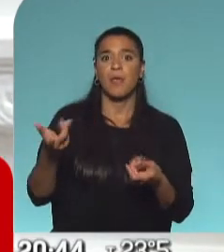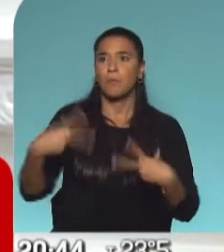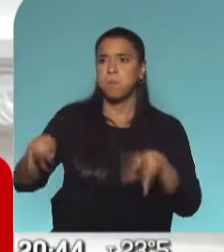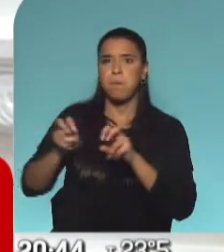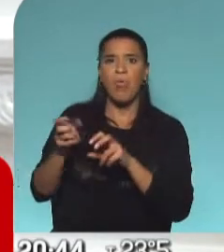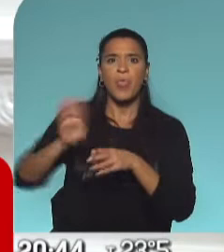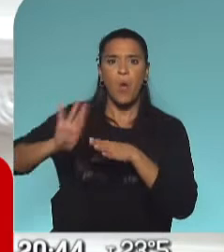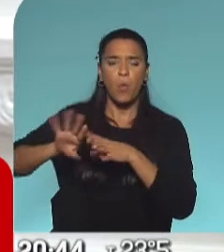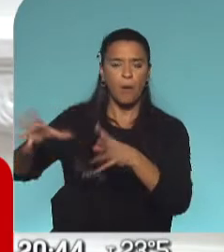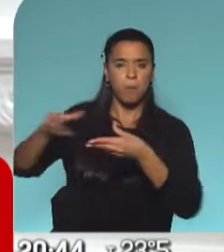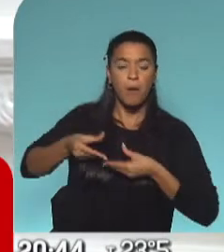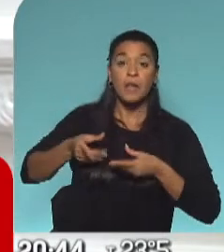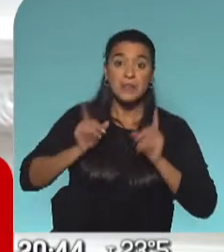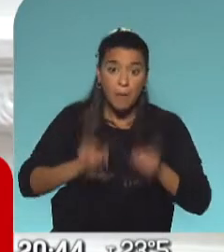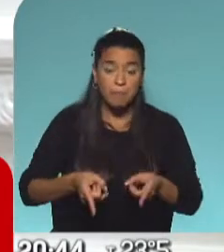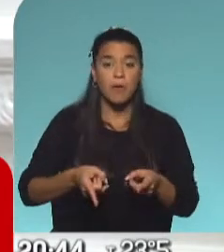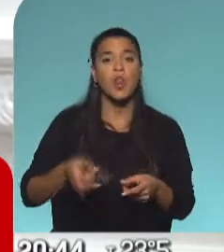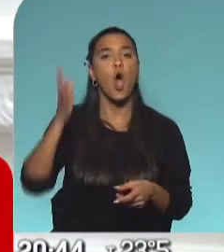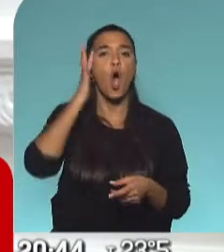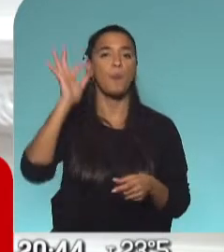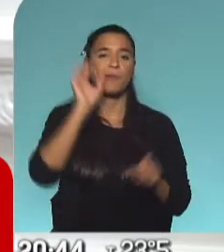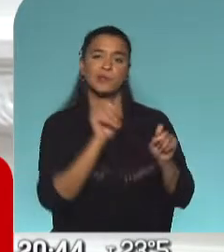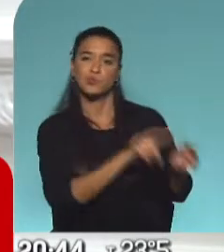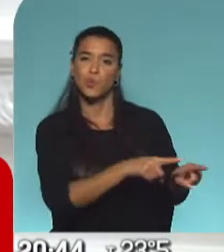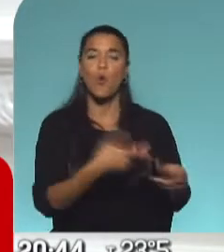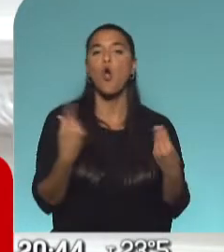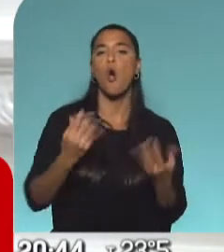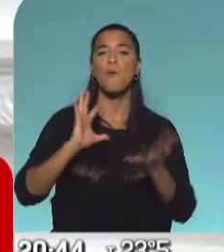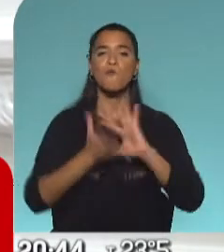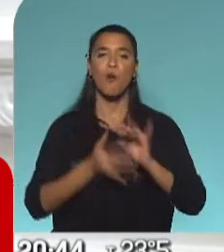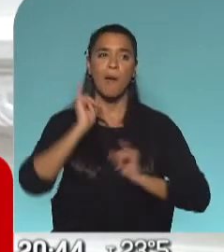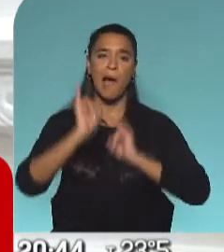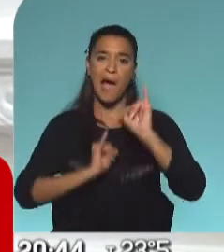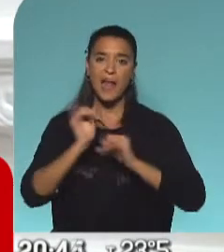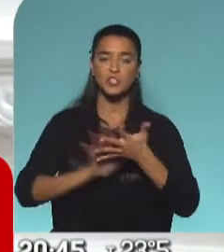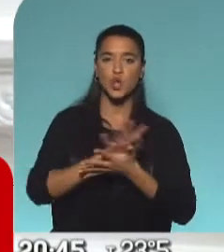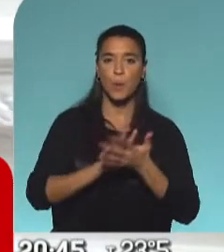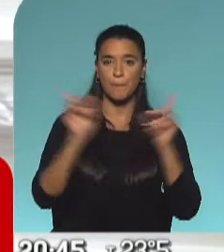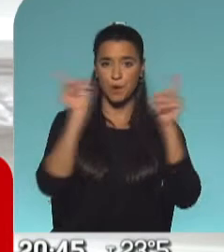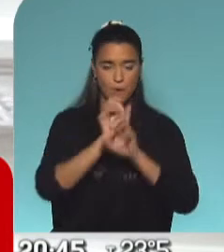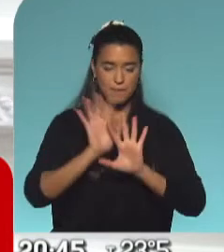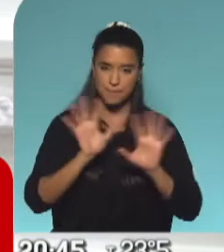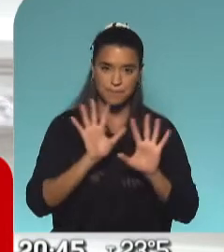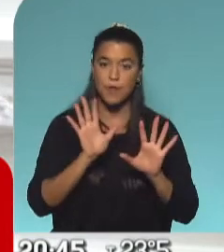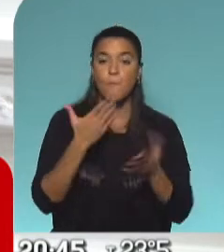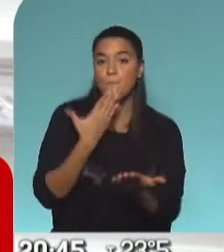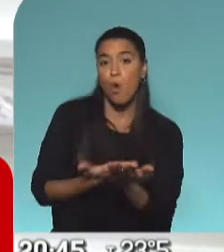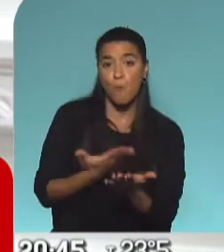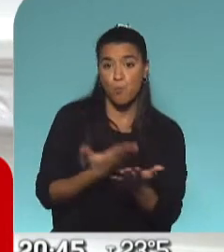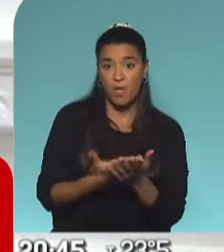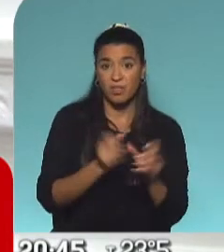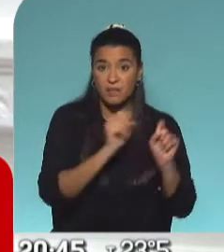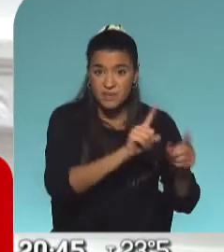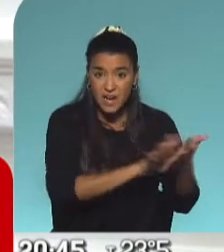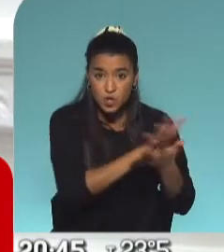que encima sacaba a sus opinólogos a decir cómo había que resolver el problema. Bueno, las propuestas que hacían de resolución